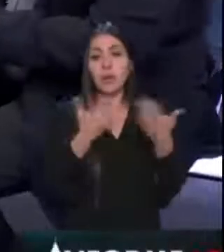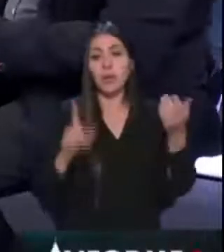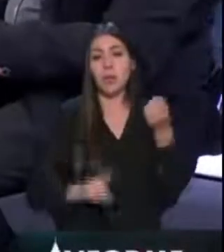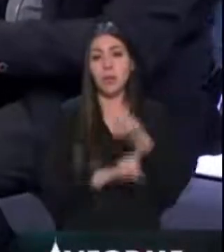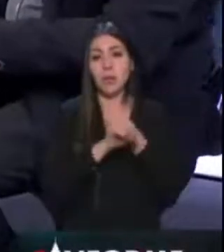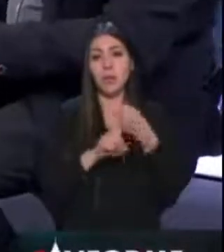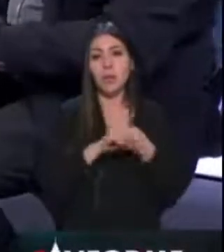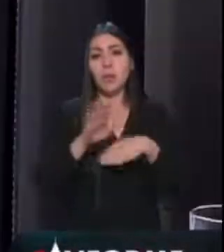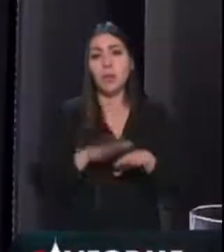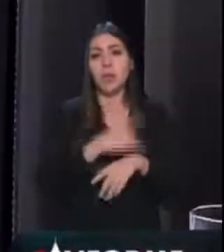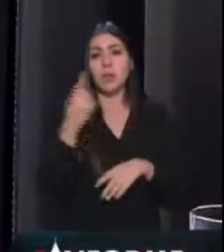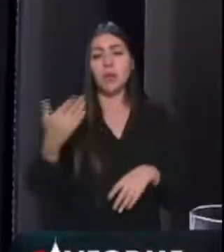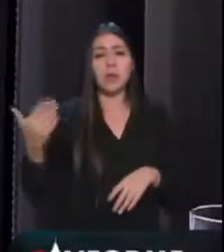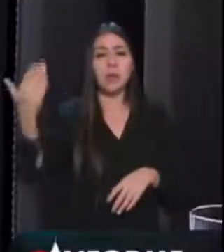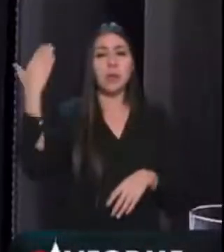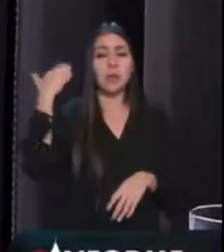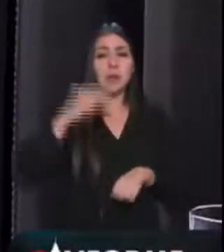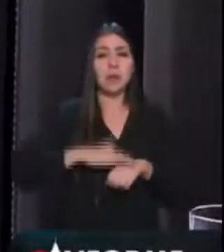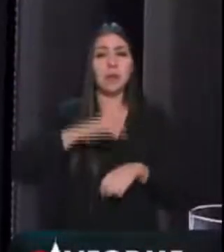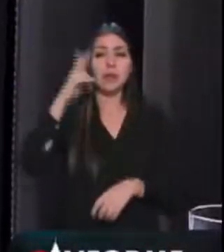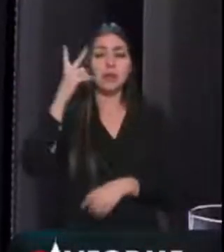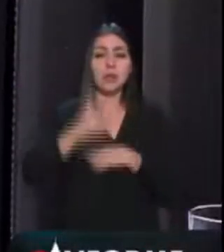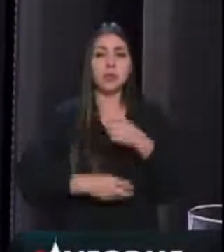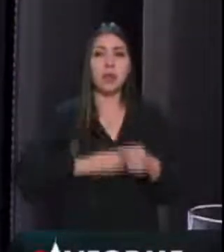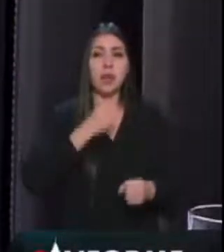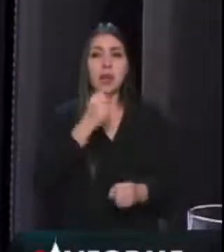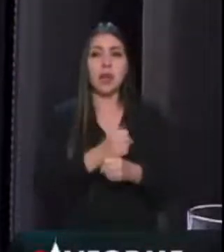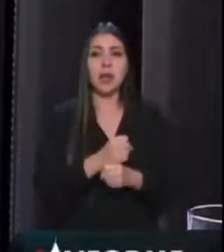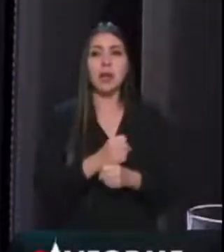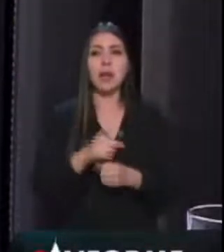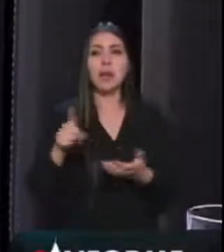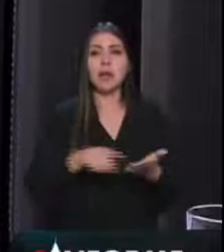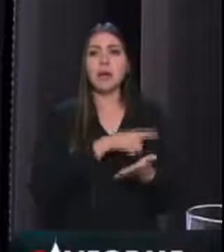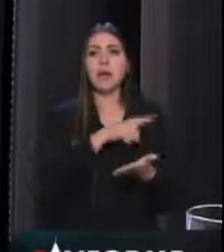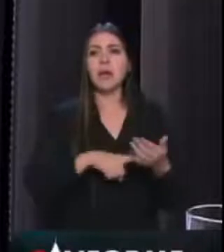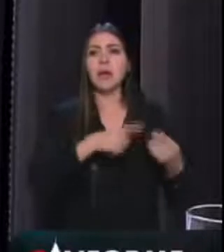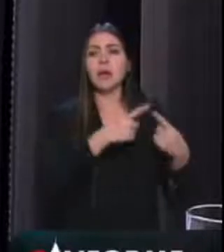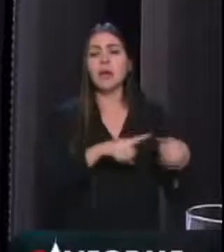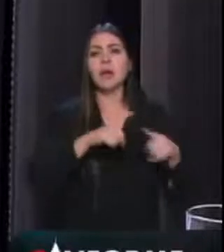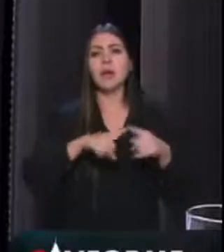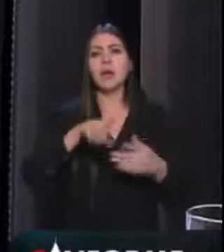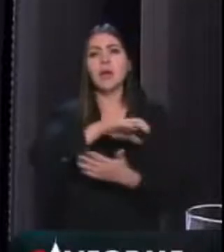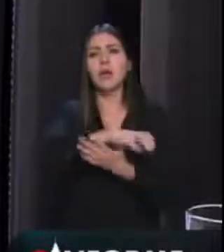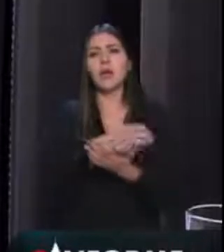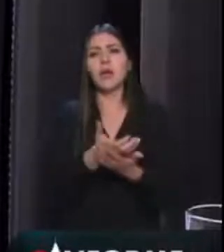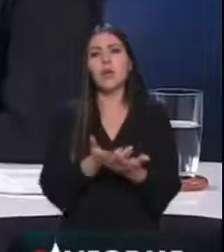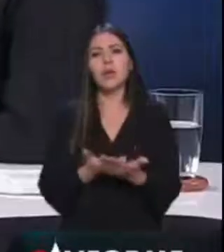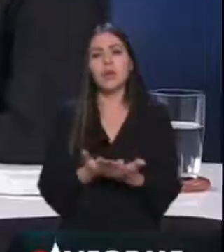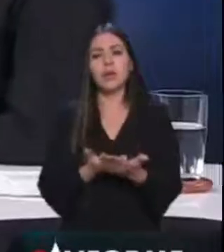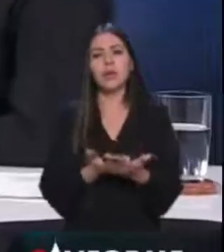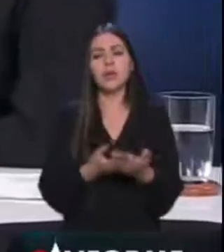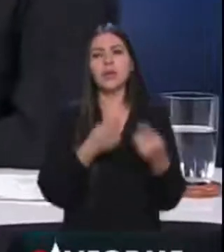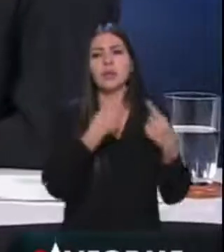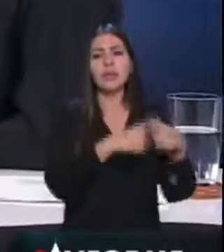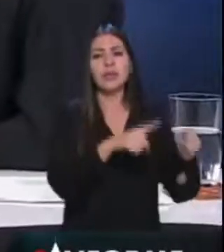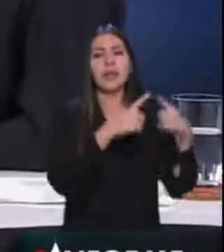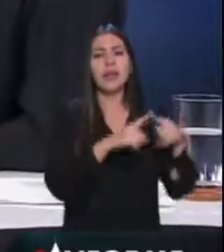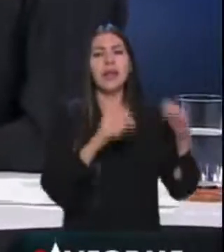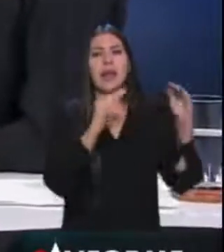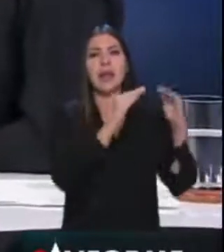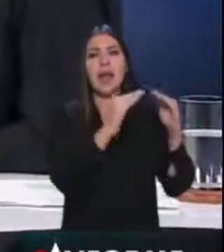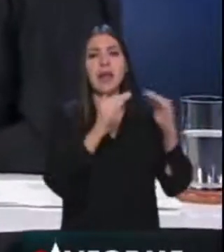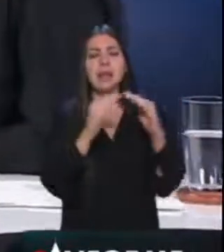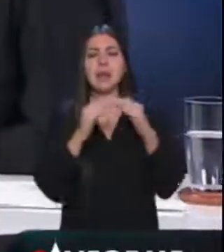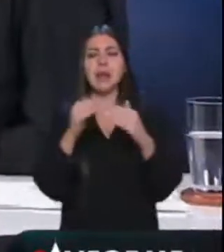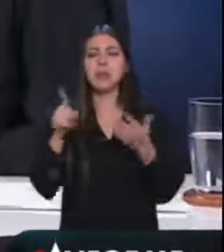desde hace ya más de 2 años los contratos particulares de domicilios. Es decir, aquí hay mucha gente